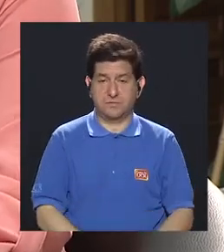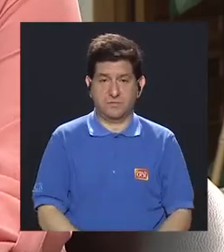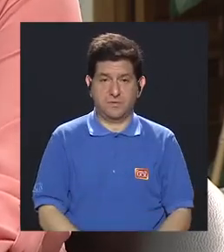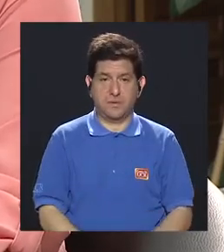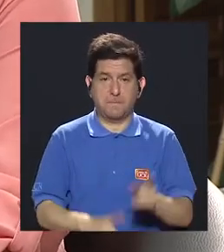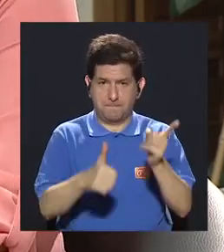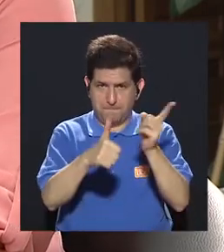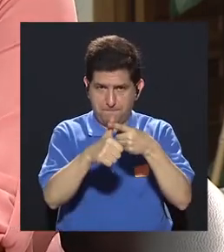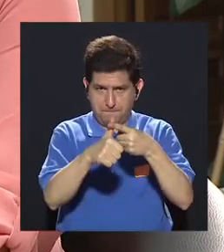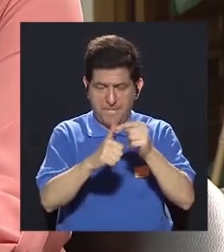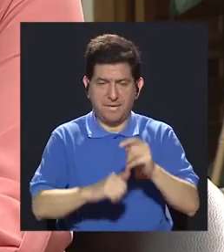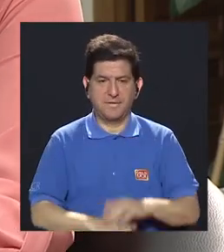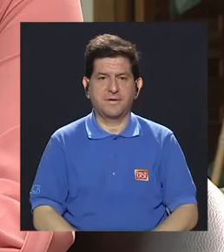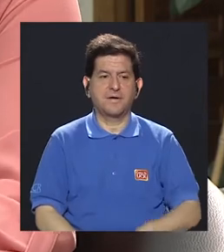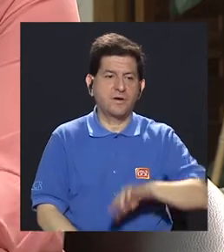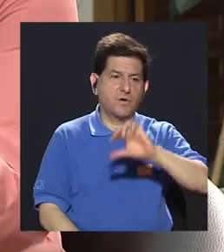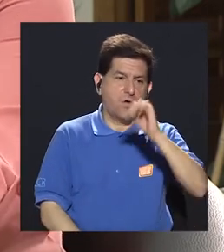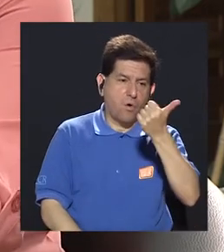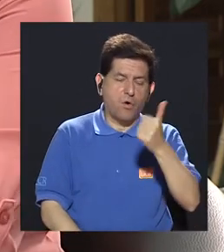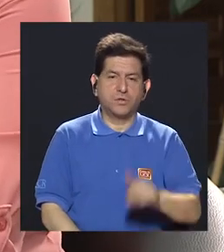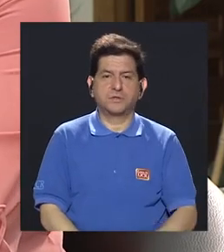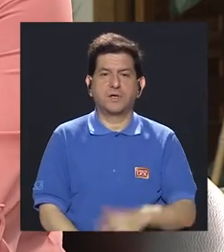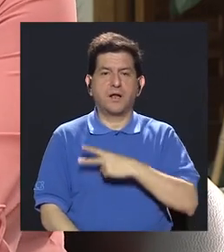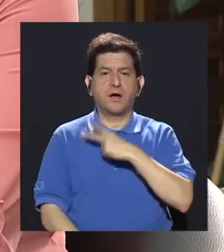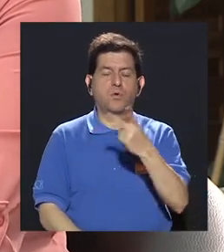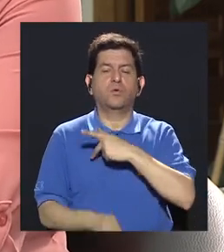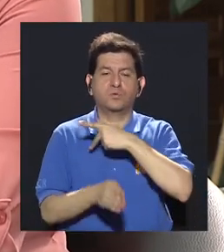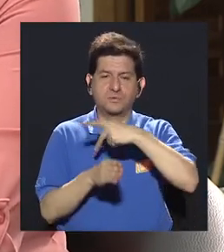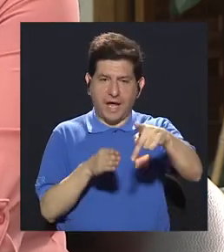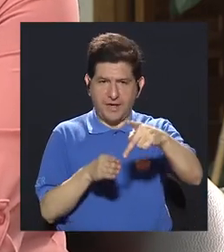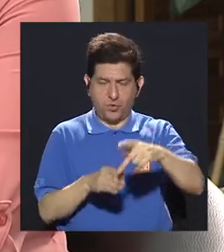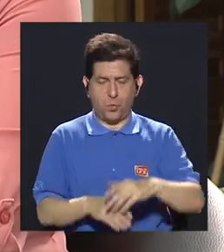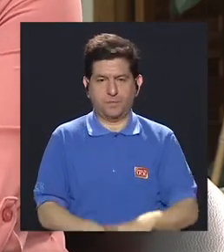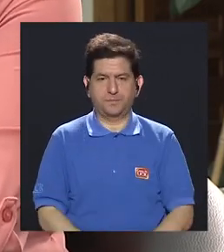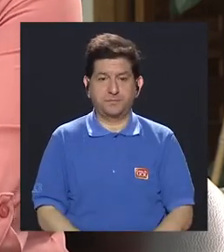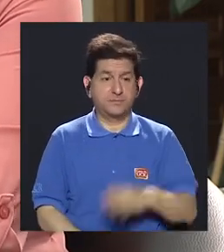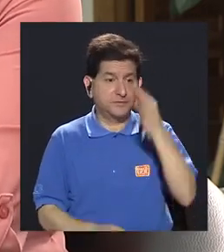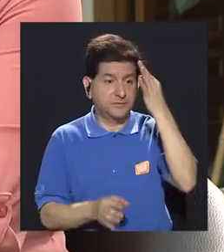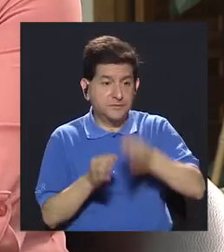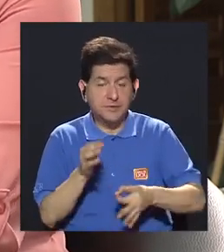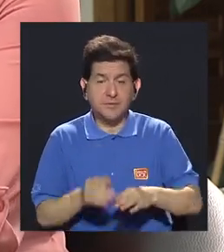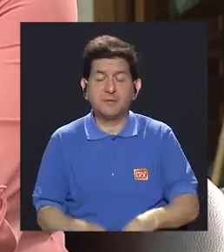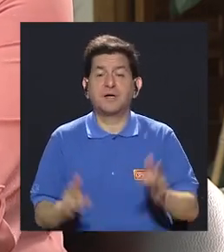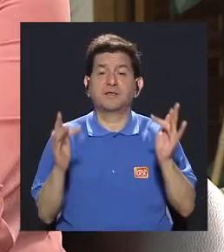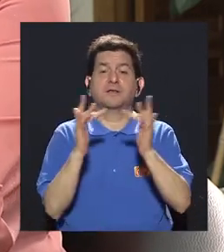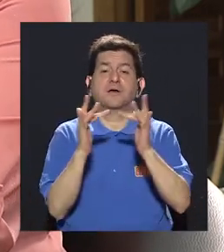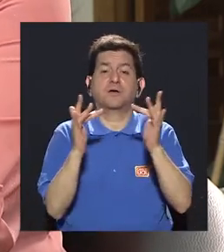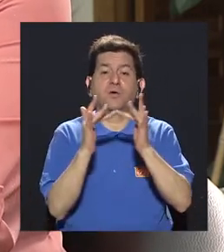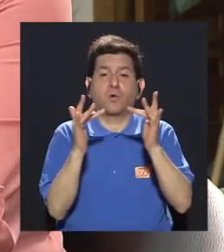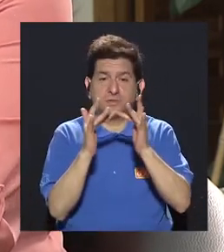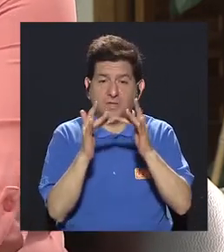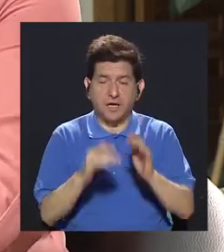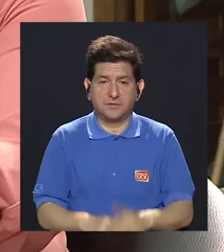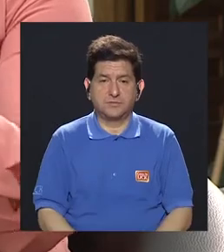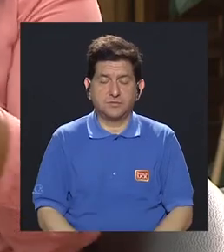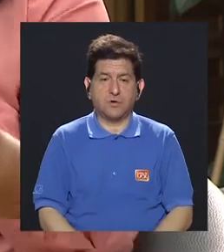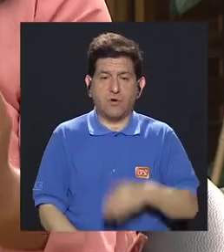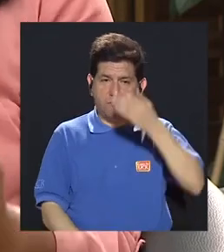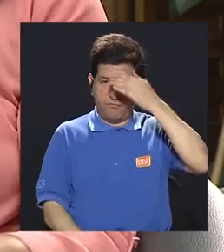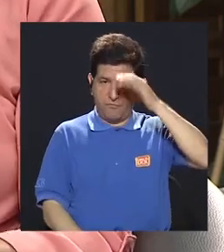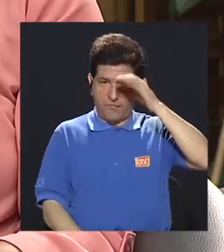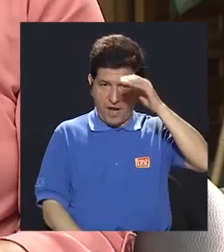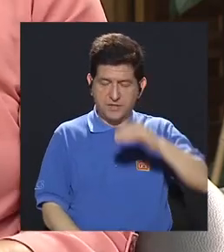la primera forma. Luego, otra forma es hacerse voluntario profesional, que simplemente nos pueden contactar, ya sea